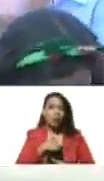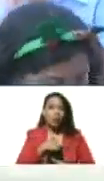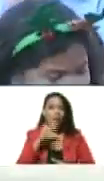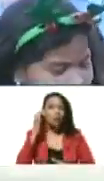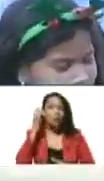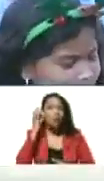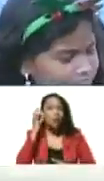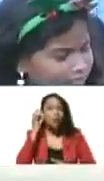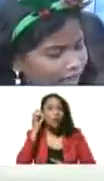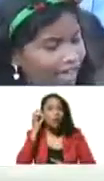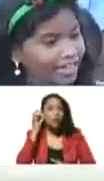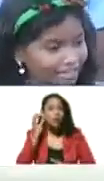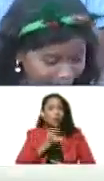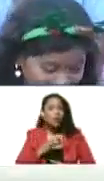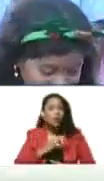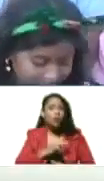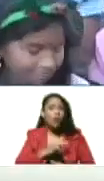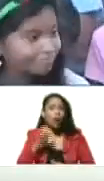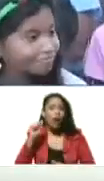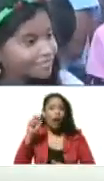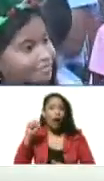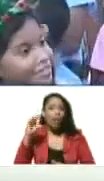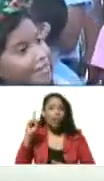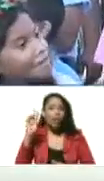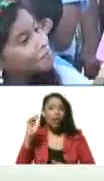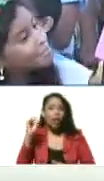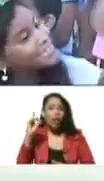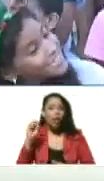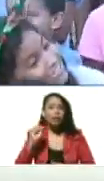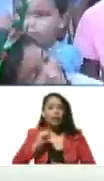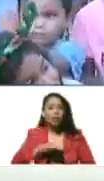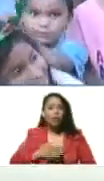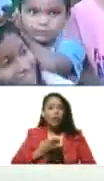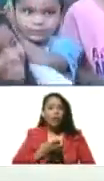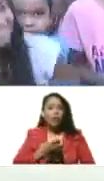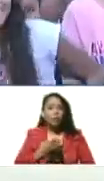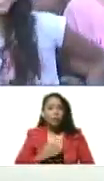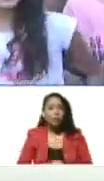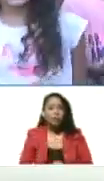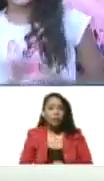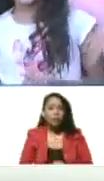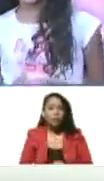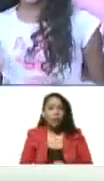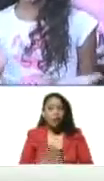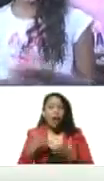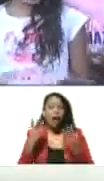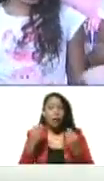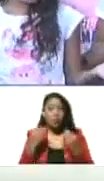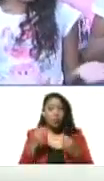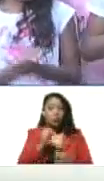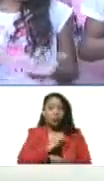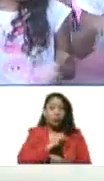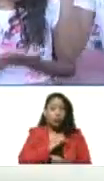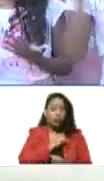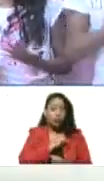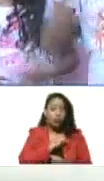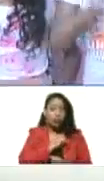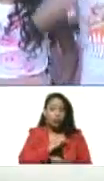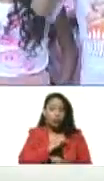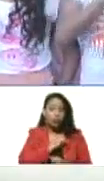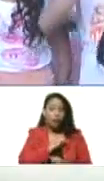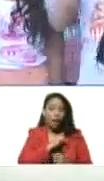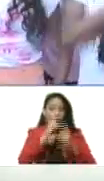nuestra querida señora Andrade, que sí es posible. Y decirle algo, presidente, hay mucho miedo y hay mucho temor en